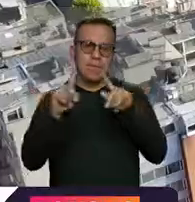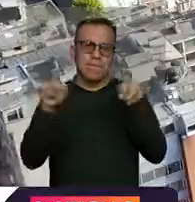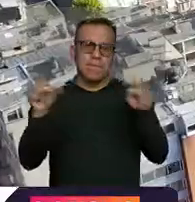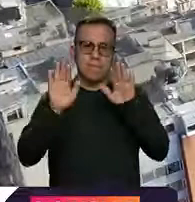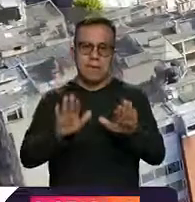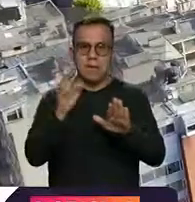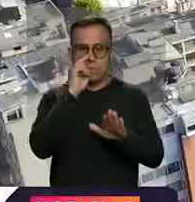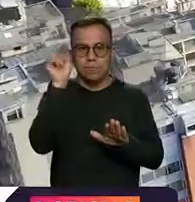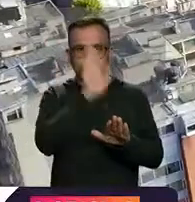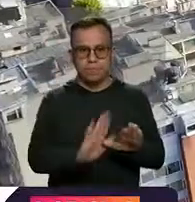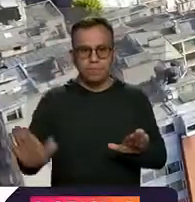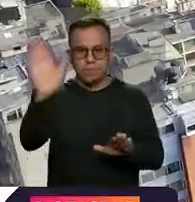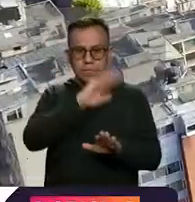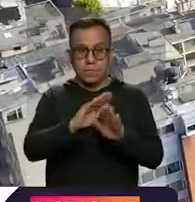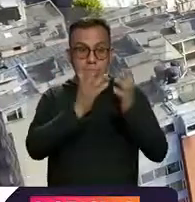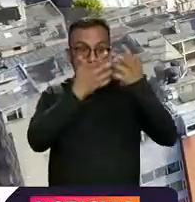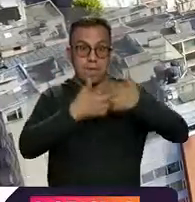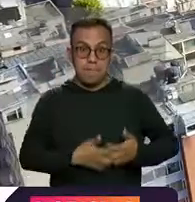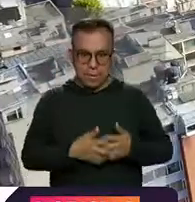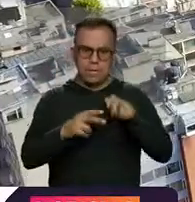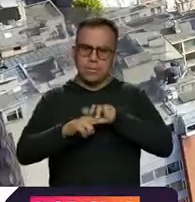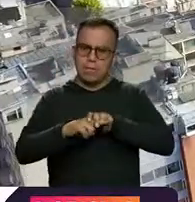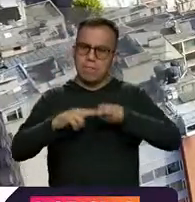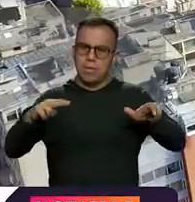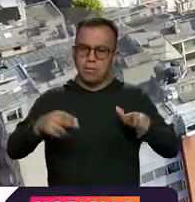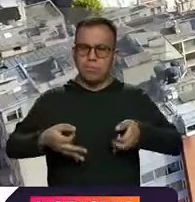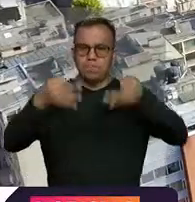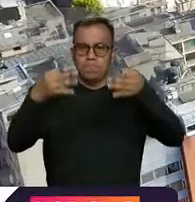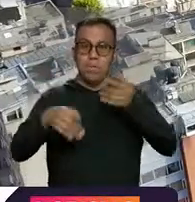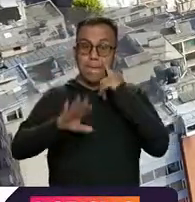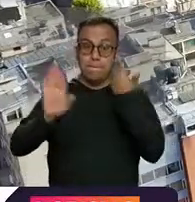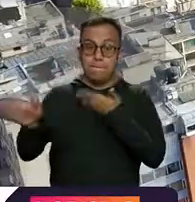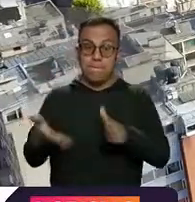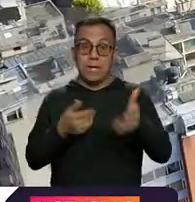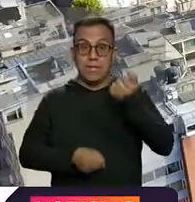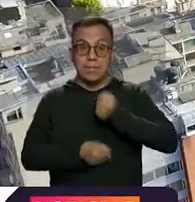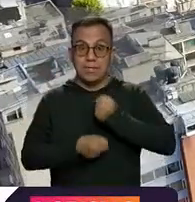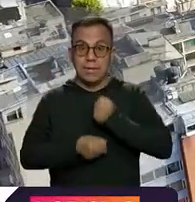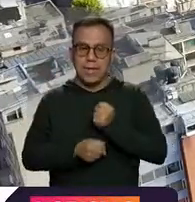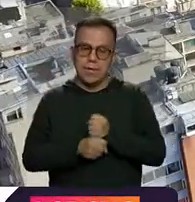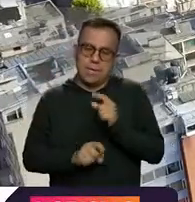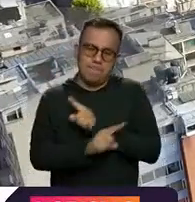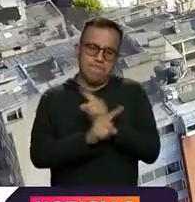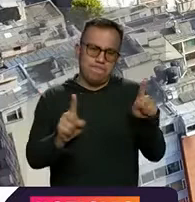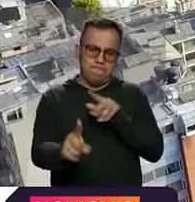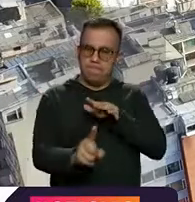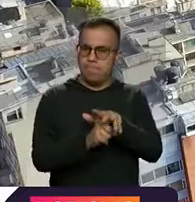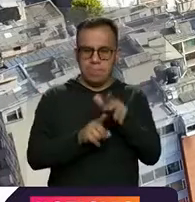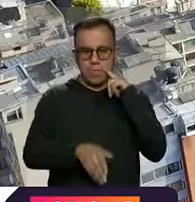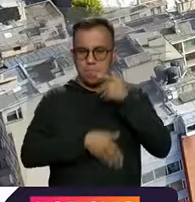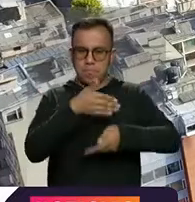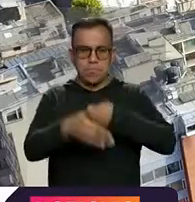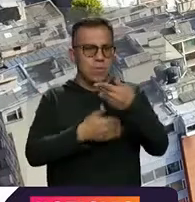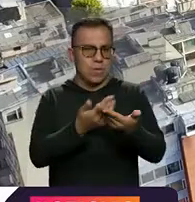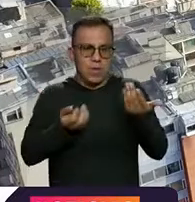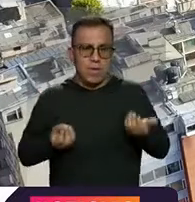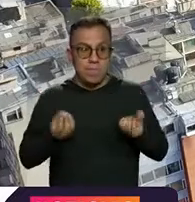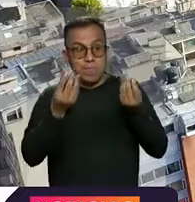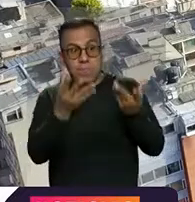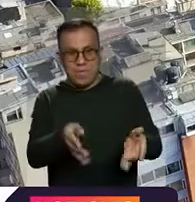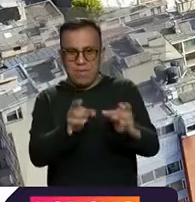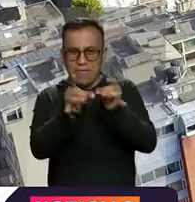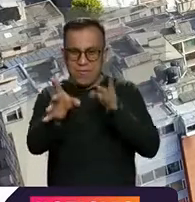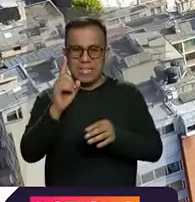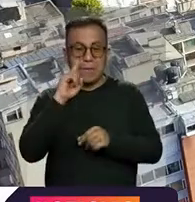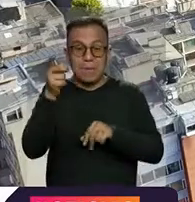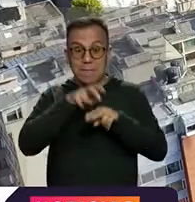paro nacional. La empresa Metro aseguró que el plan de trabajo desarrollado no afectará la operación de la entrega de las obras de